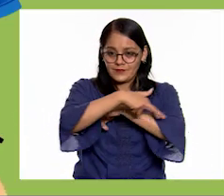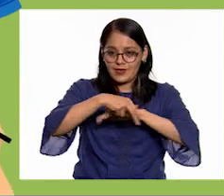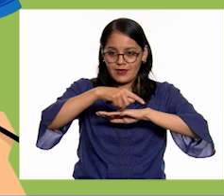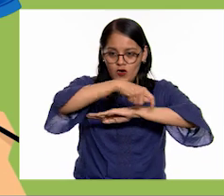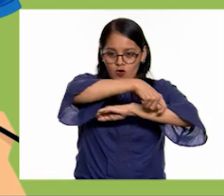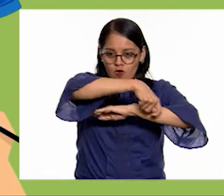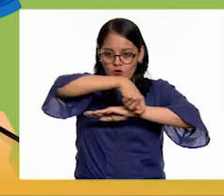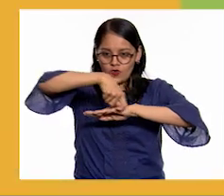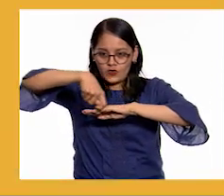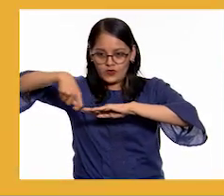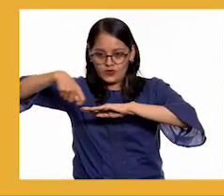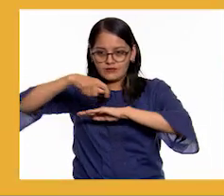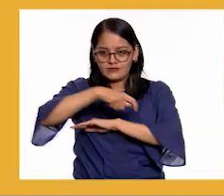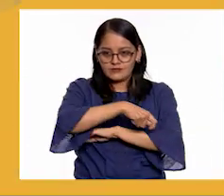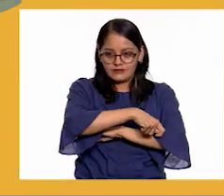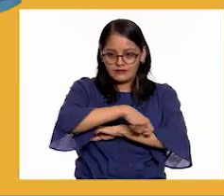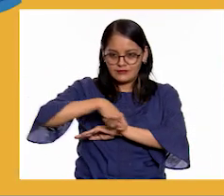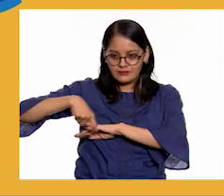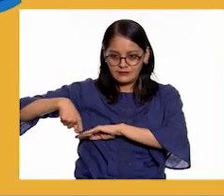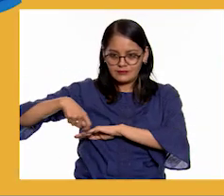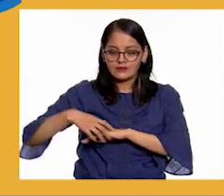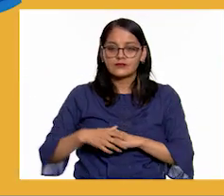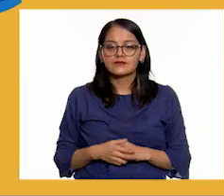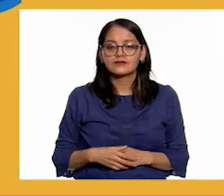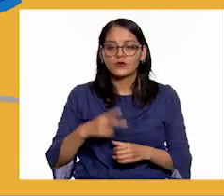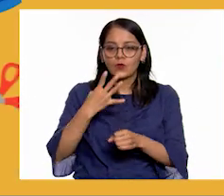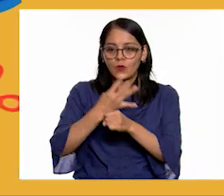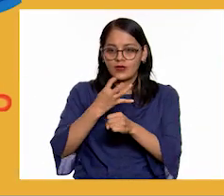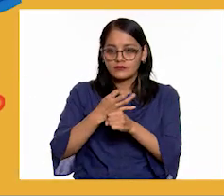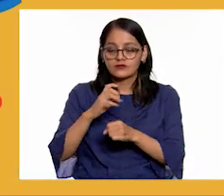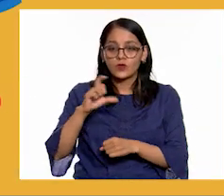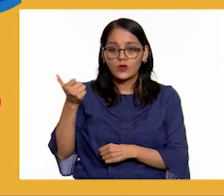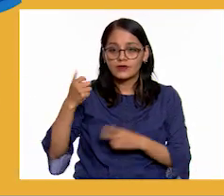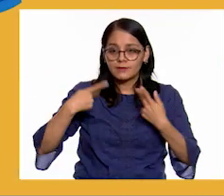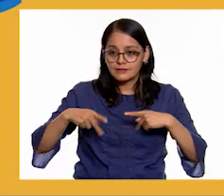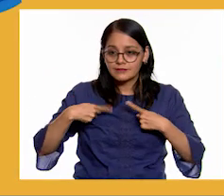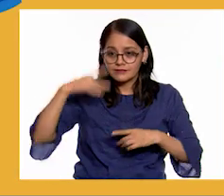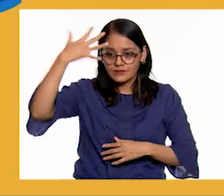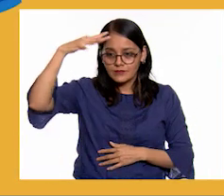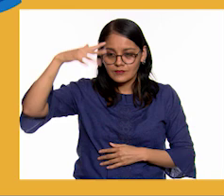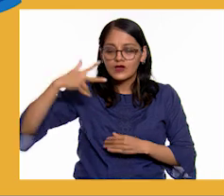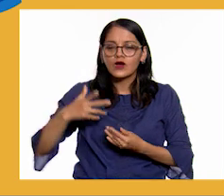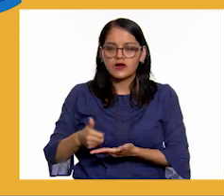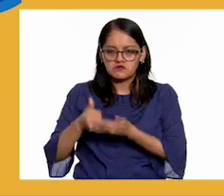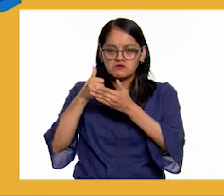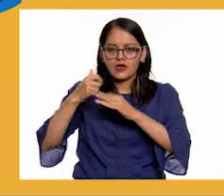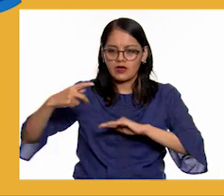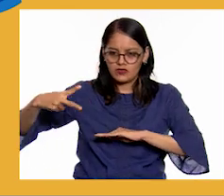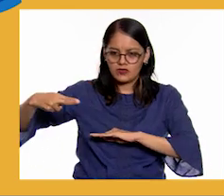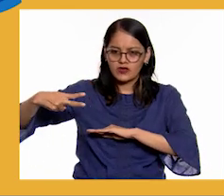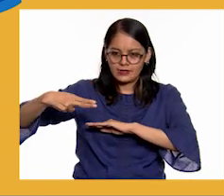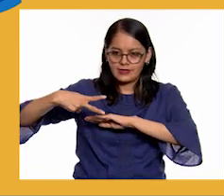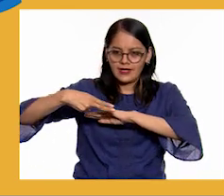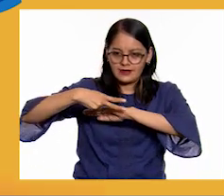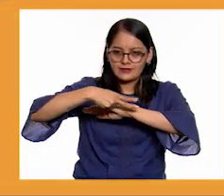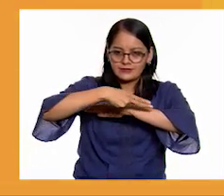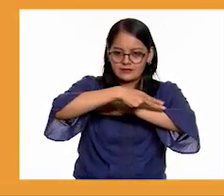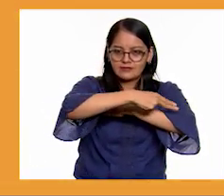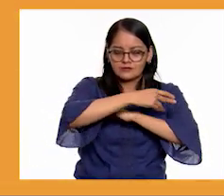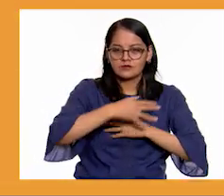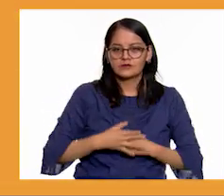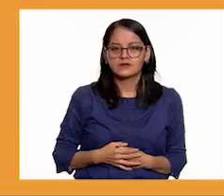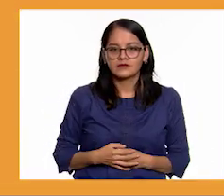horizontal entre los dos puntos. 4. Con ayuda de un adulto, corta sobre la línea horizontal que